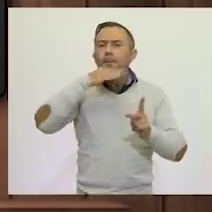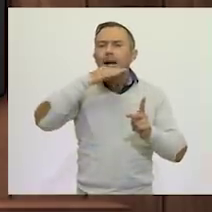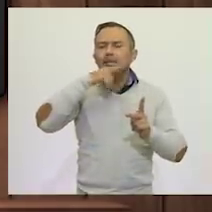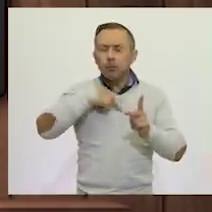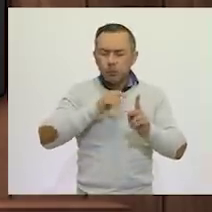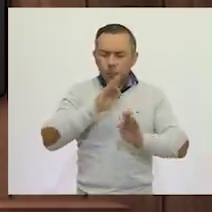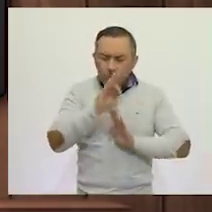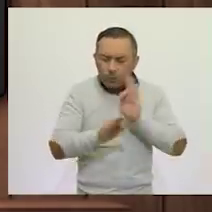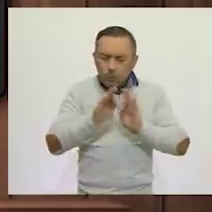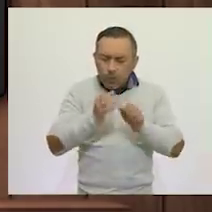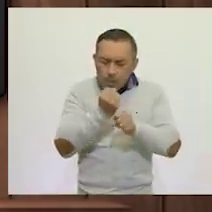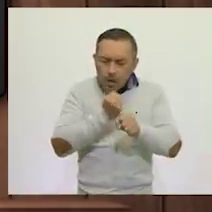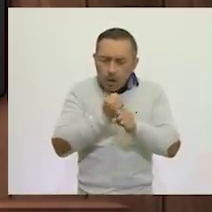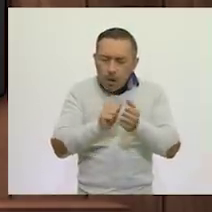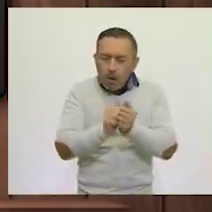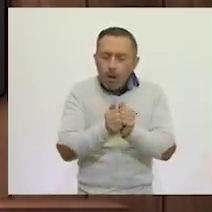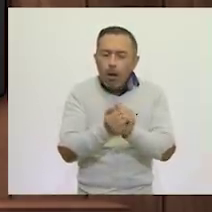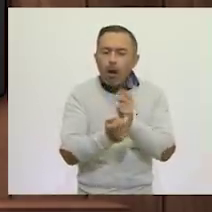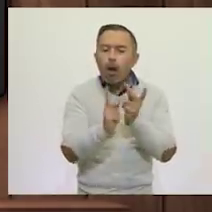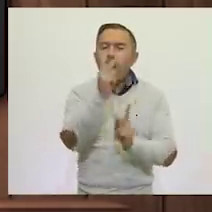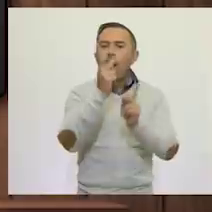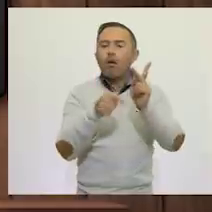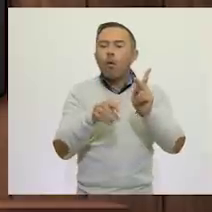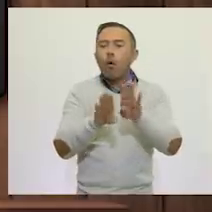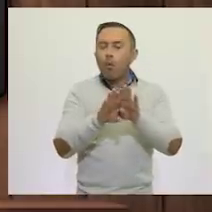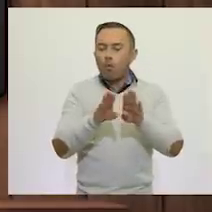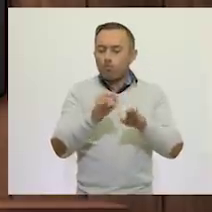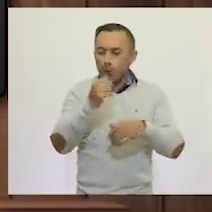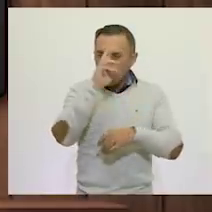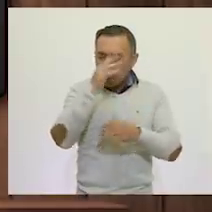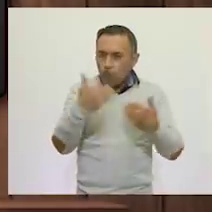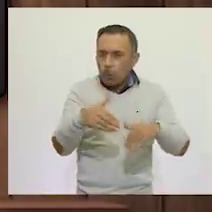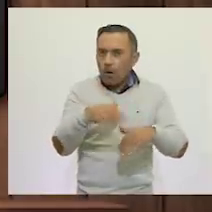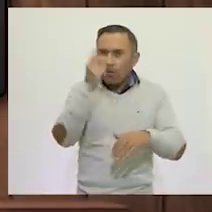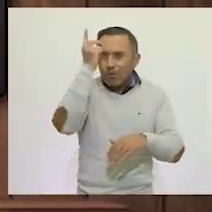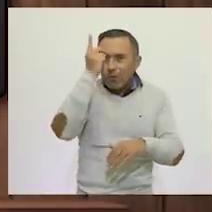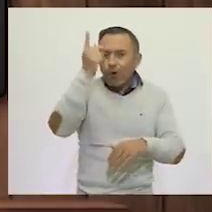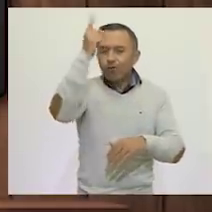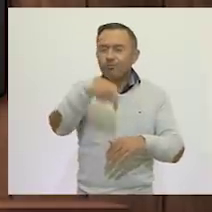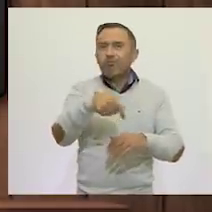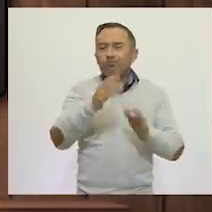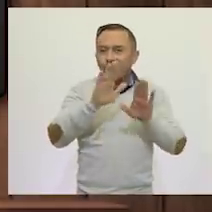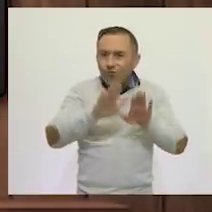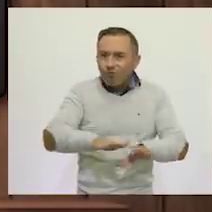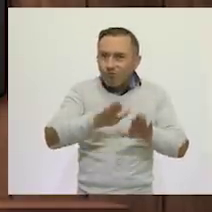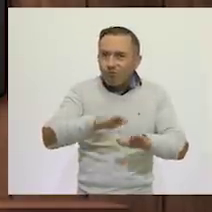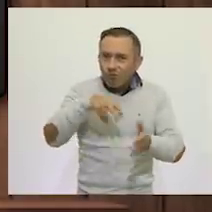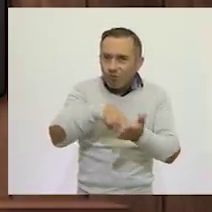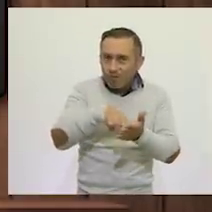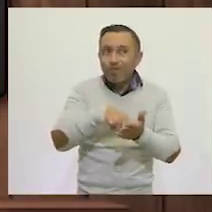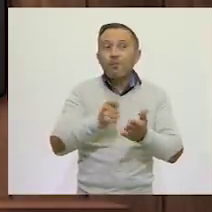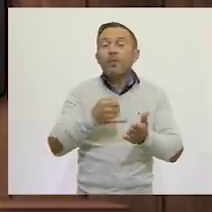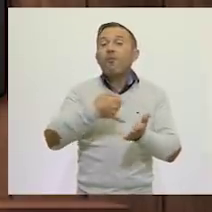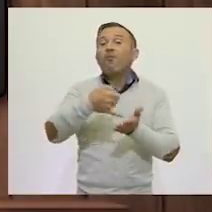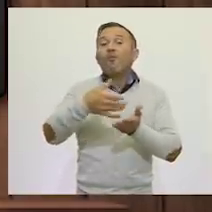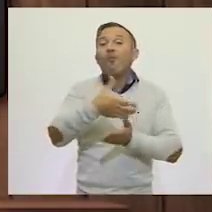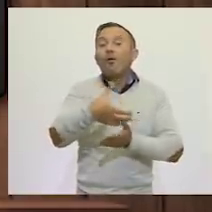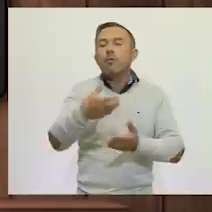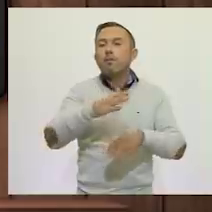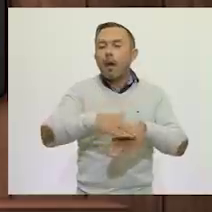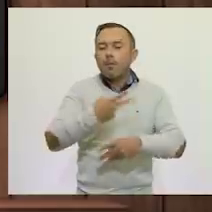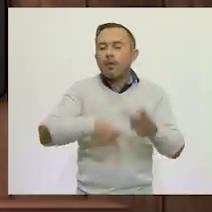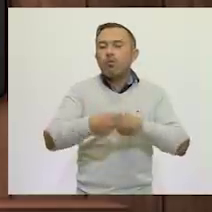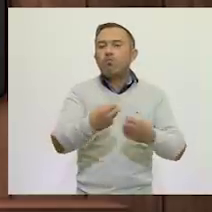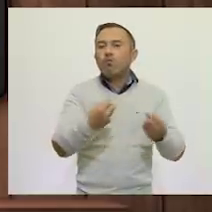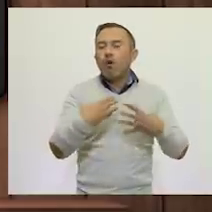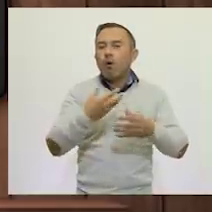importancia que llegó a ser adorado como algo divino. La agricultura permitió algo nunca antes visto: la abundancia de los alimentos. También